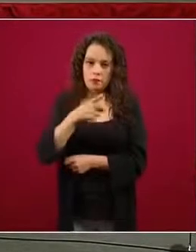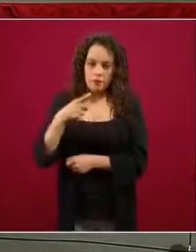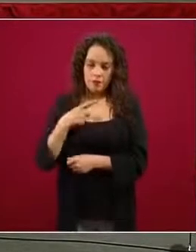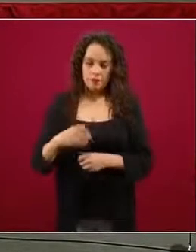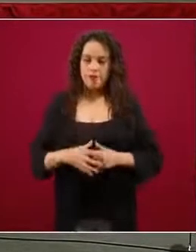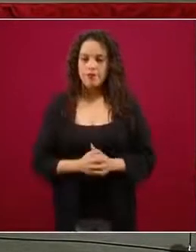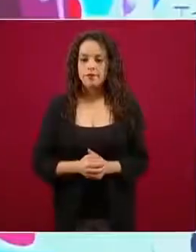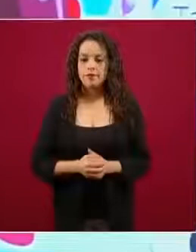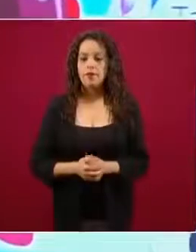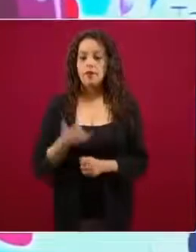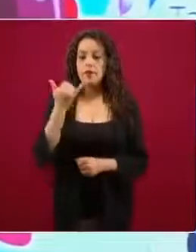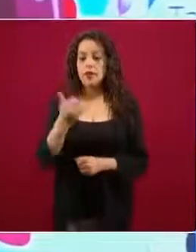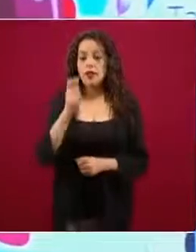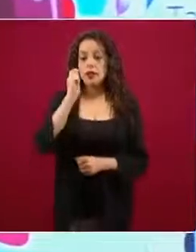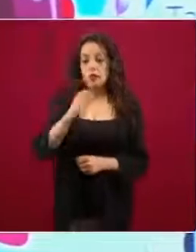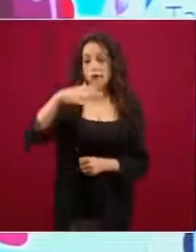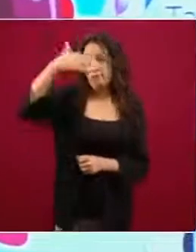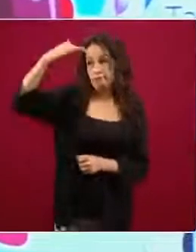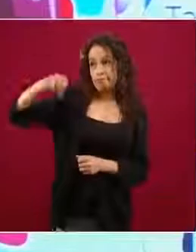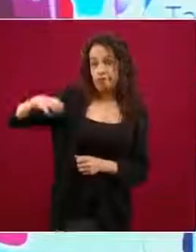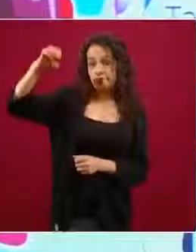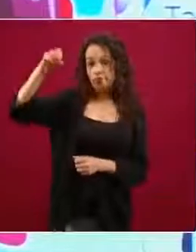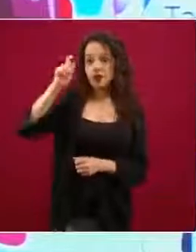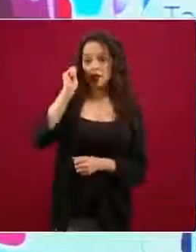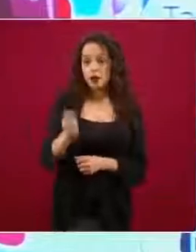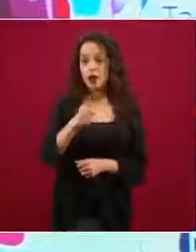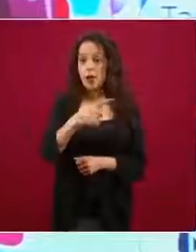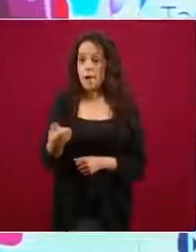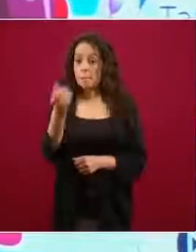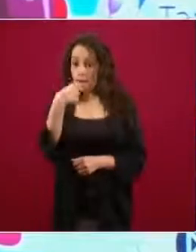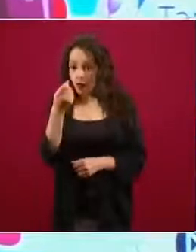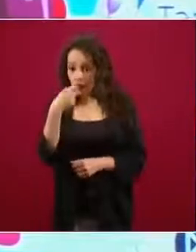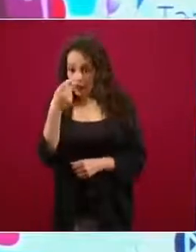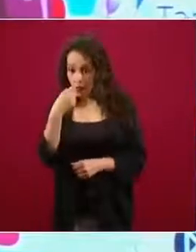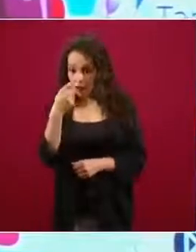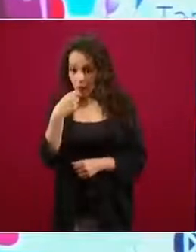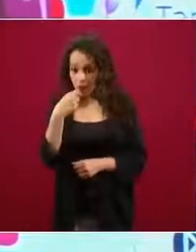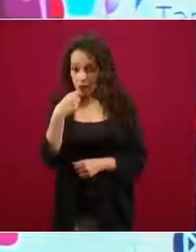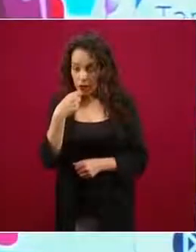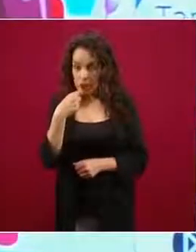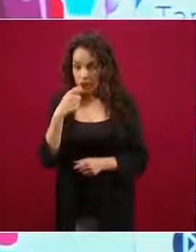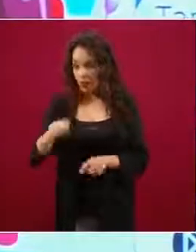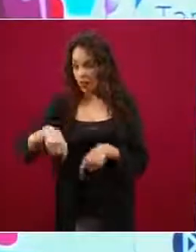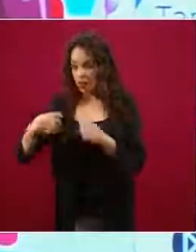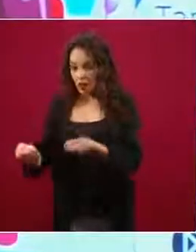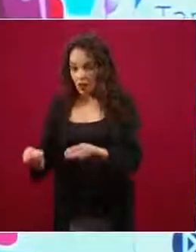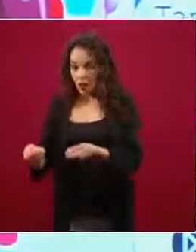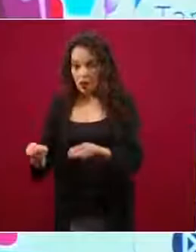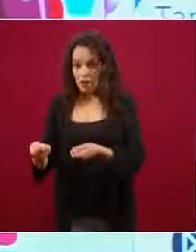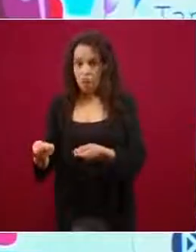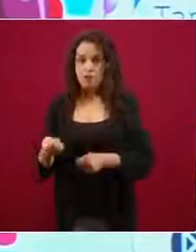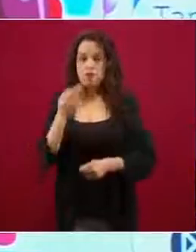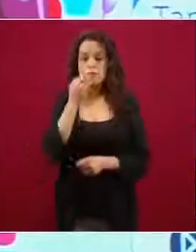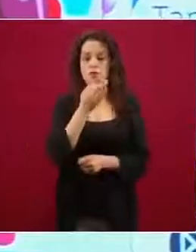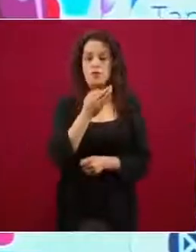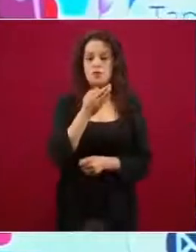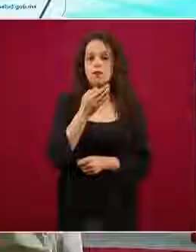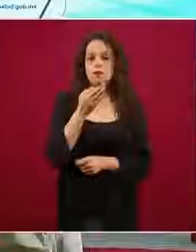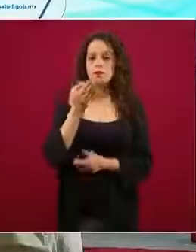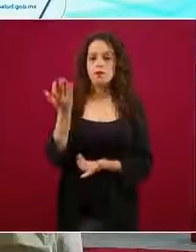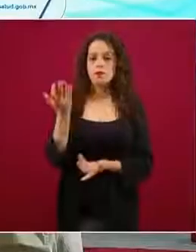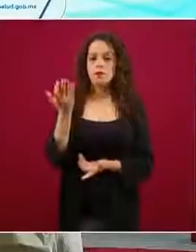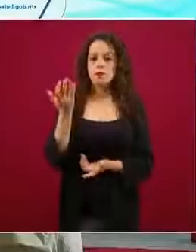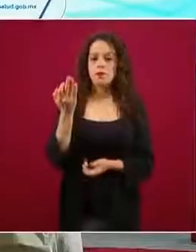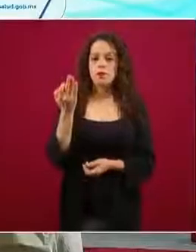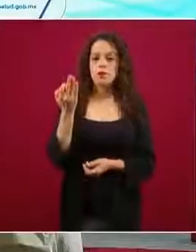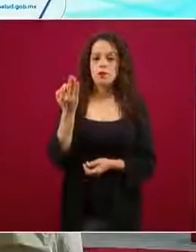sustancias psicoactivas en adultos mayores, tanto de medicamentos que se prescribían y que se los siguen tomando sin indicación, como